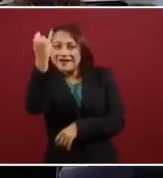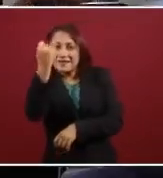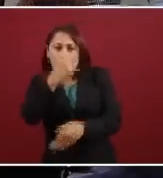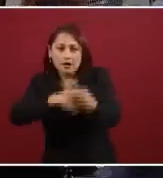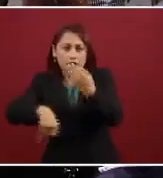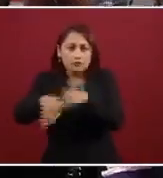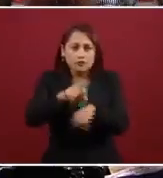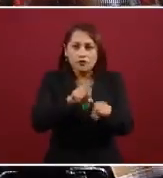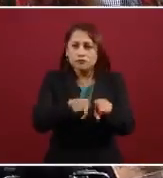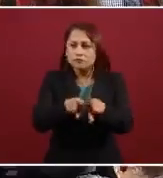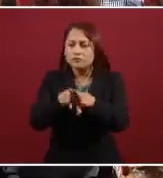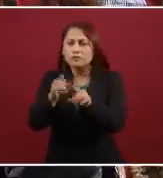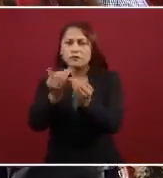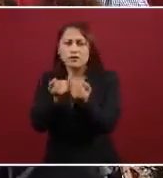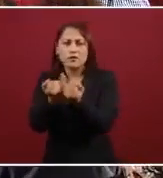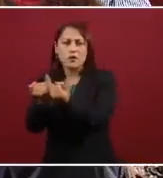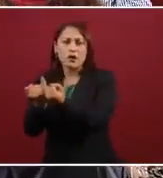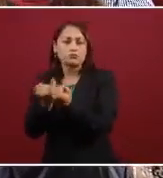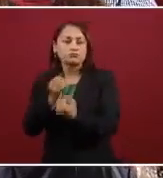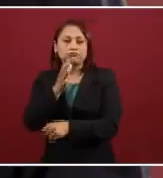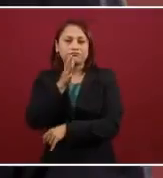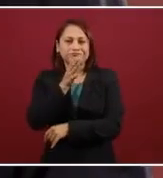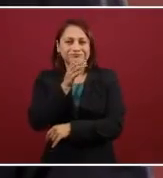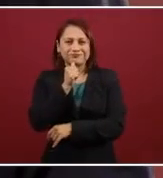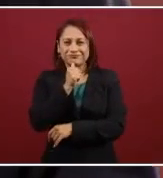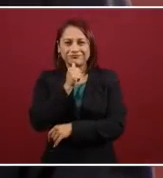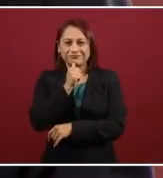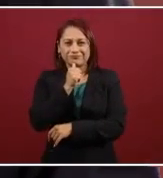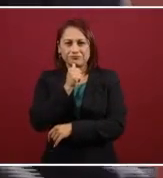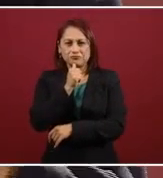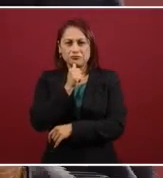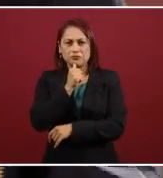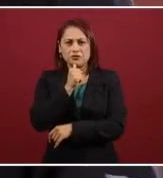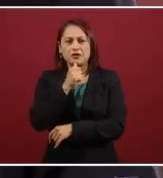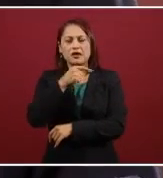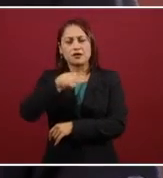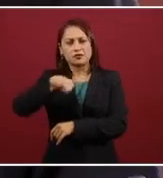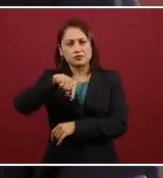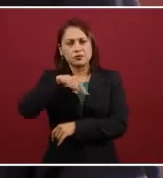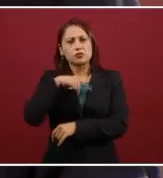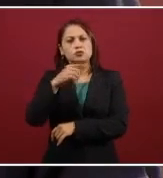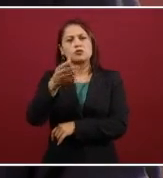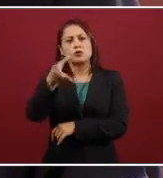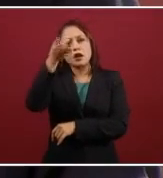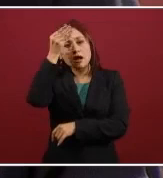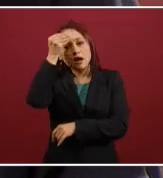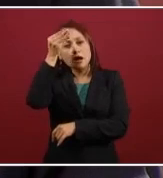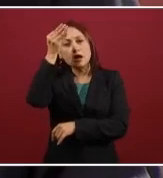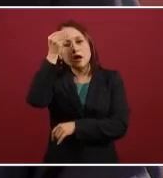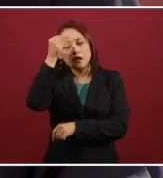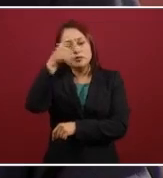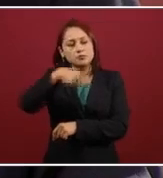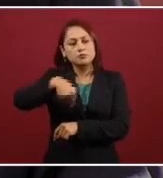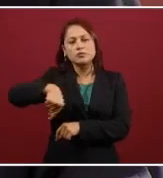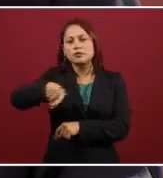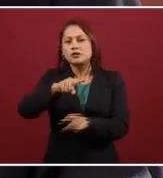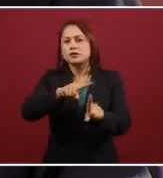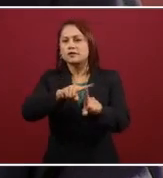acostumbrarnos a que tiene que haber debate y tiene que haber discrepancias,